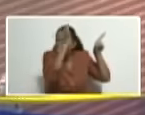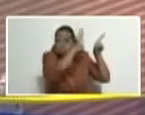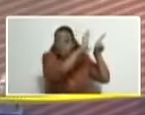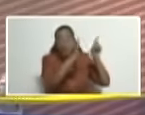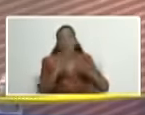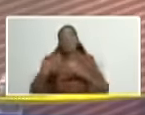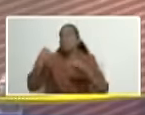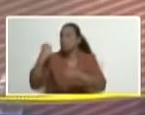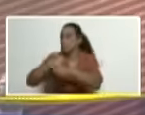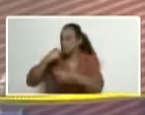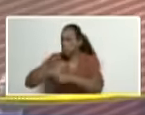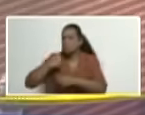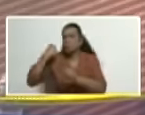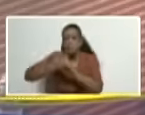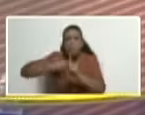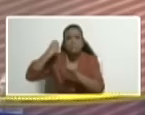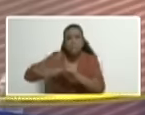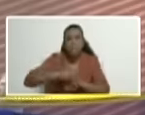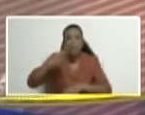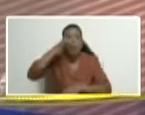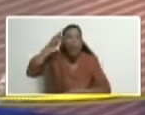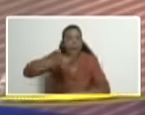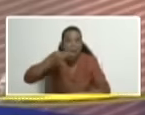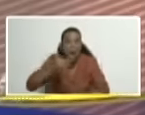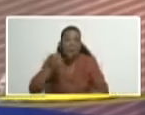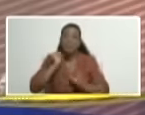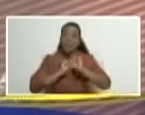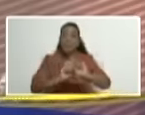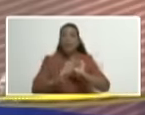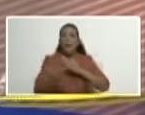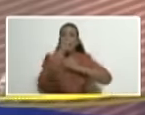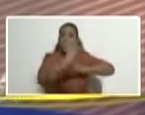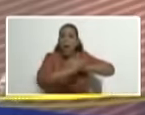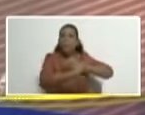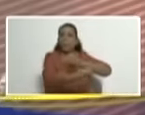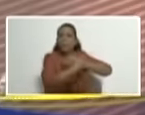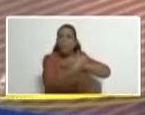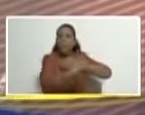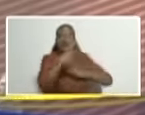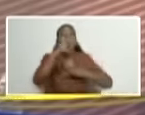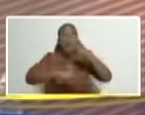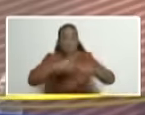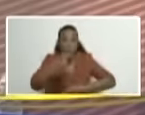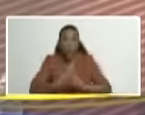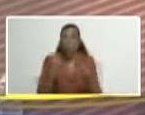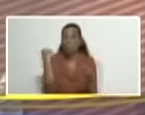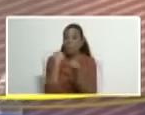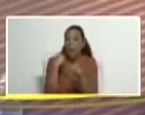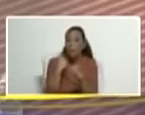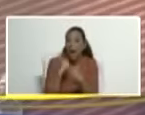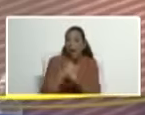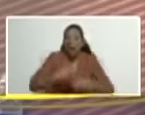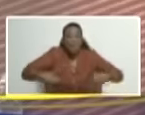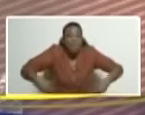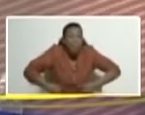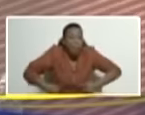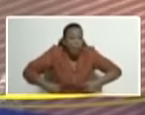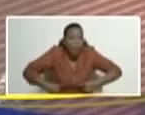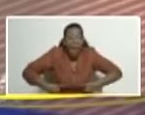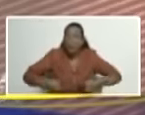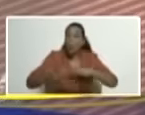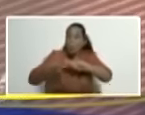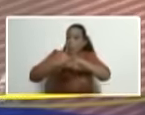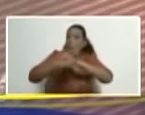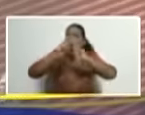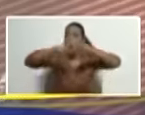luchado en la práctica para derrotar las sanciones con producción, con trabajo, con esfuerzo, con